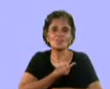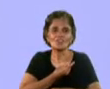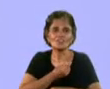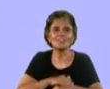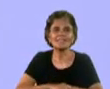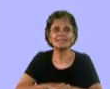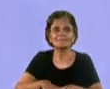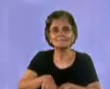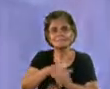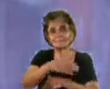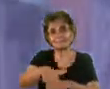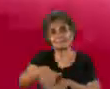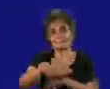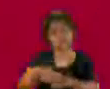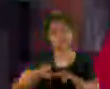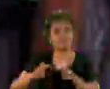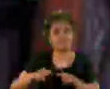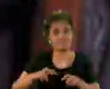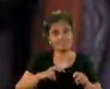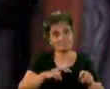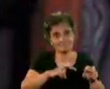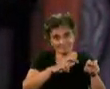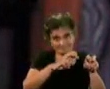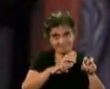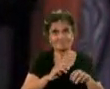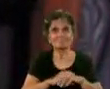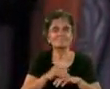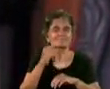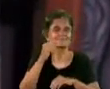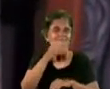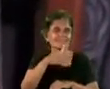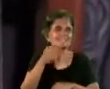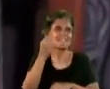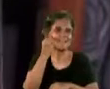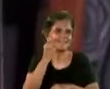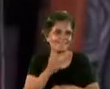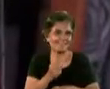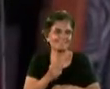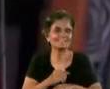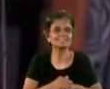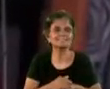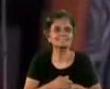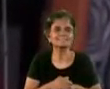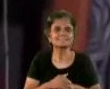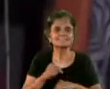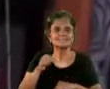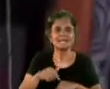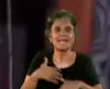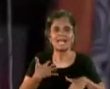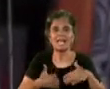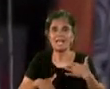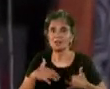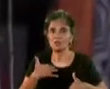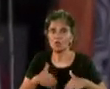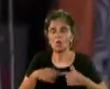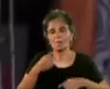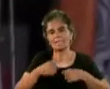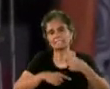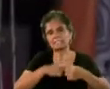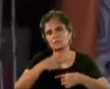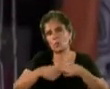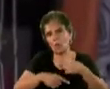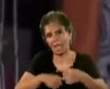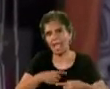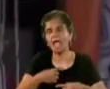Rivadavia. Un poco la crisis, digamos, ha hecho que crezca el auge de la movida circular, digamos, de la economía